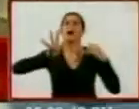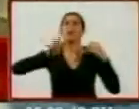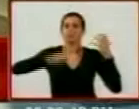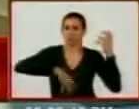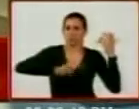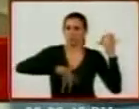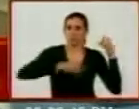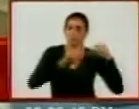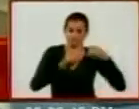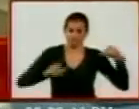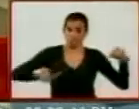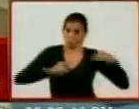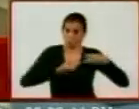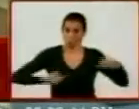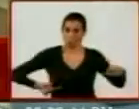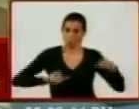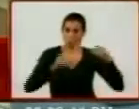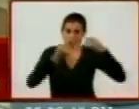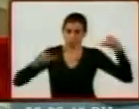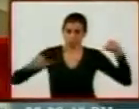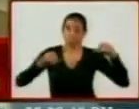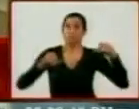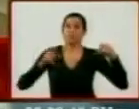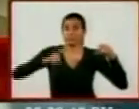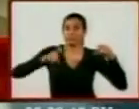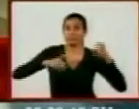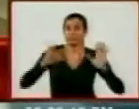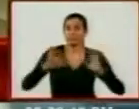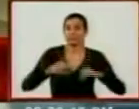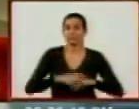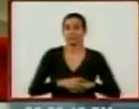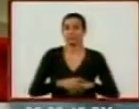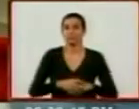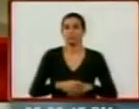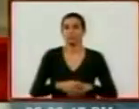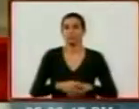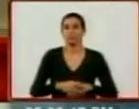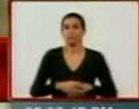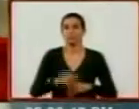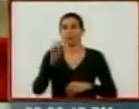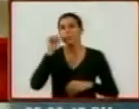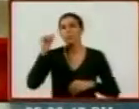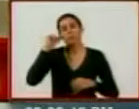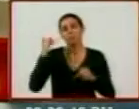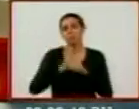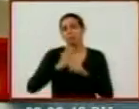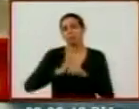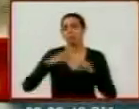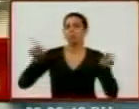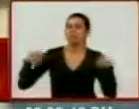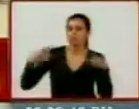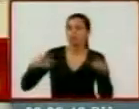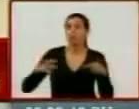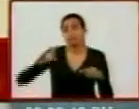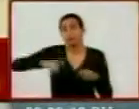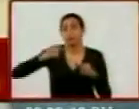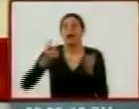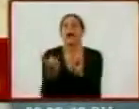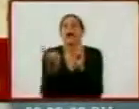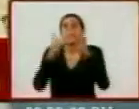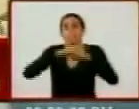insumo requerido para los instrumentistas que al menos cada tres meses necesitan